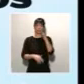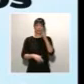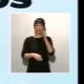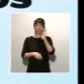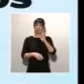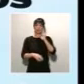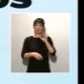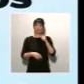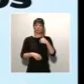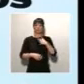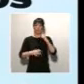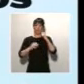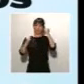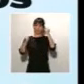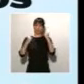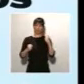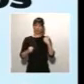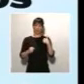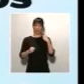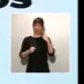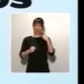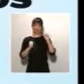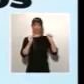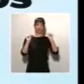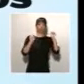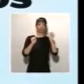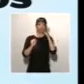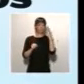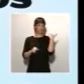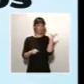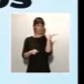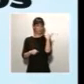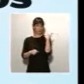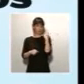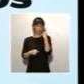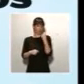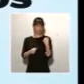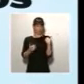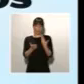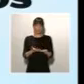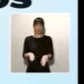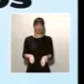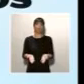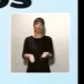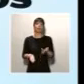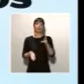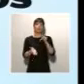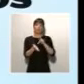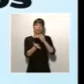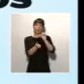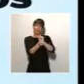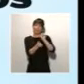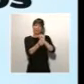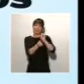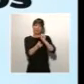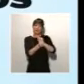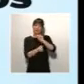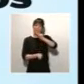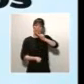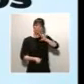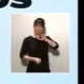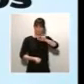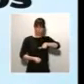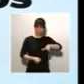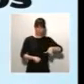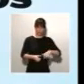agentes de la autoridad. En concreto, en las últimas 24 horas, hemos tenido 25 detenciones. Durante